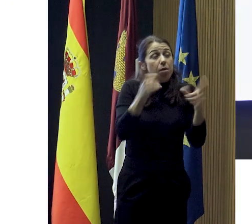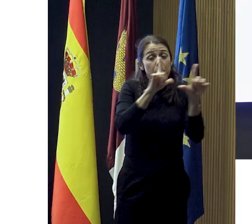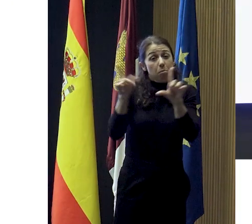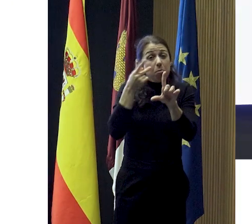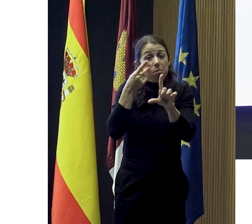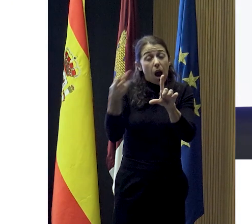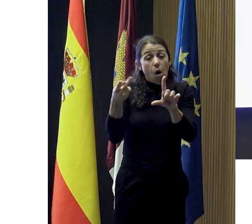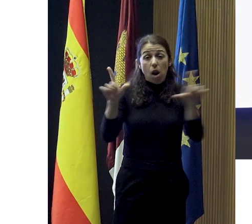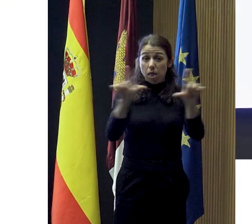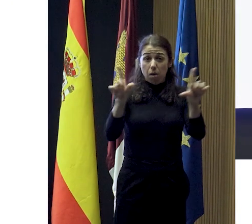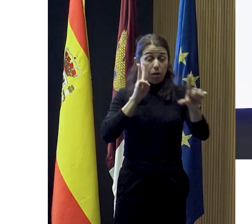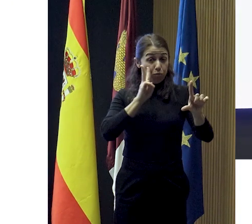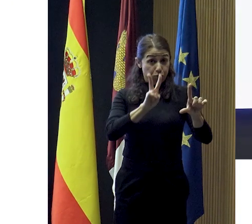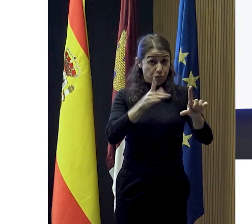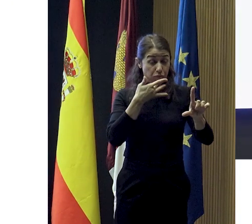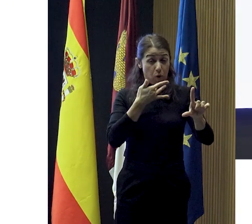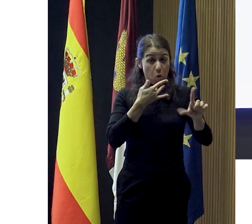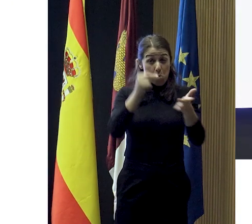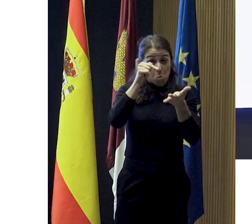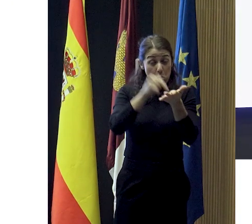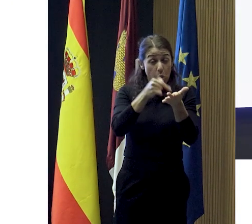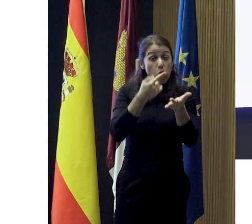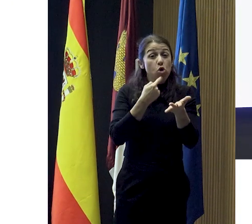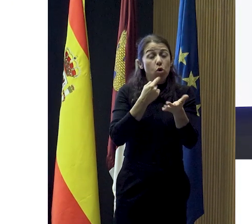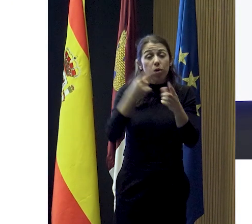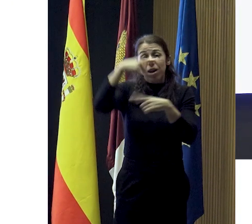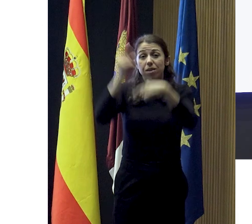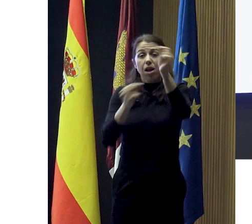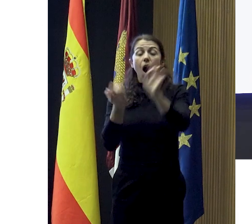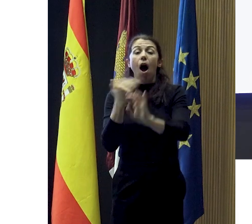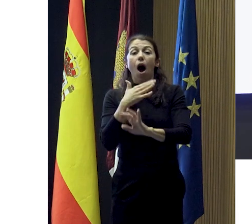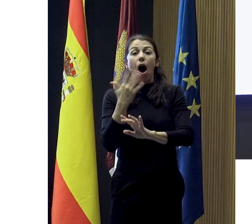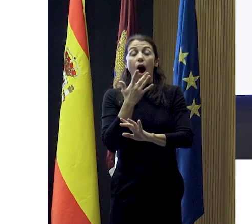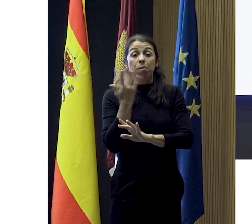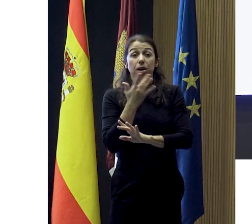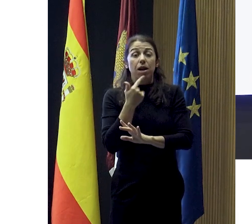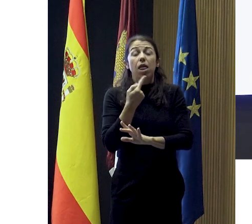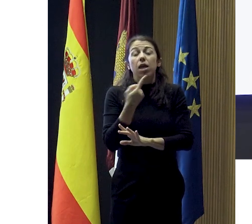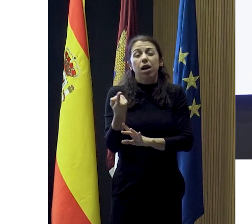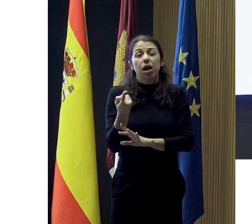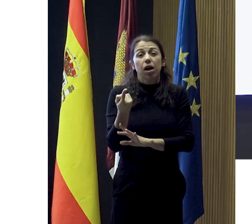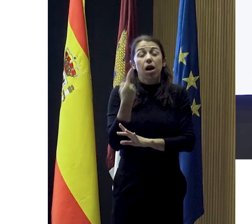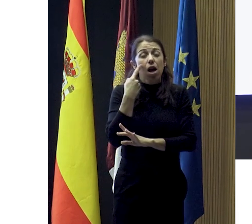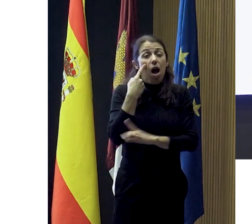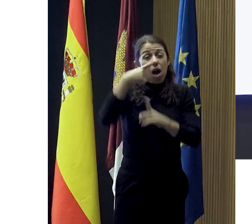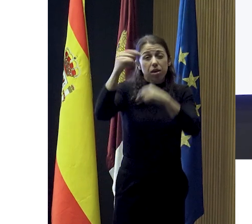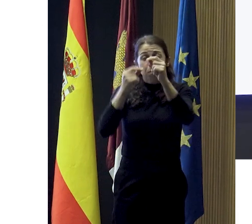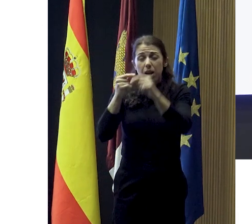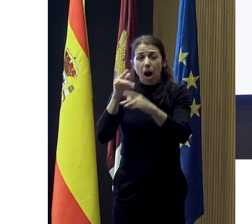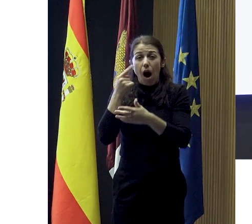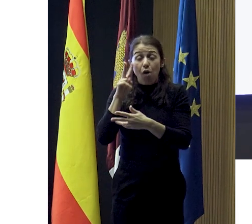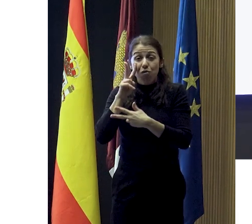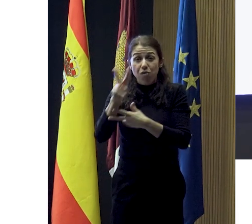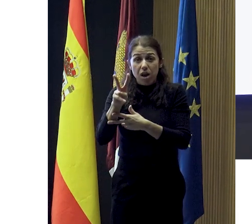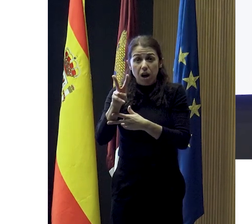presentarles una tabla con un punto rojo y una estrella amarilla, ¿vale? y le dicen que se fije dónde está la estrella amarilla con respecto